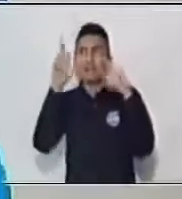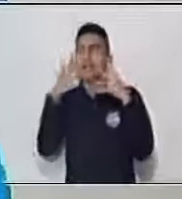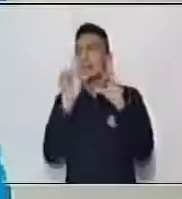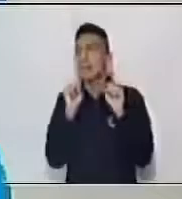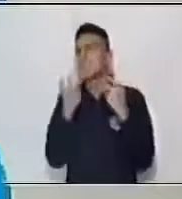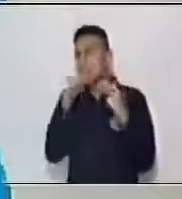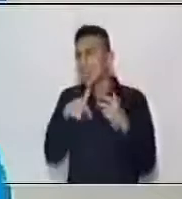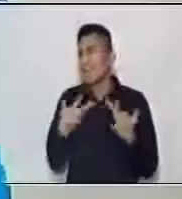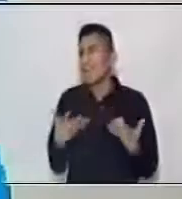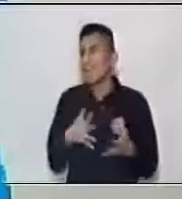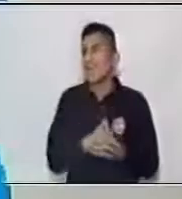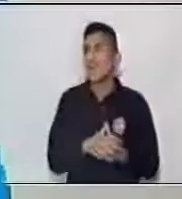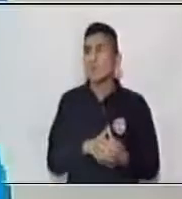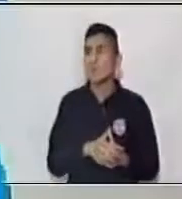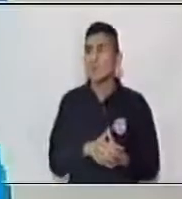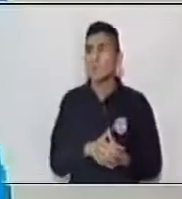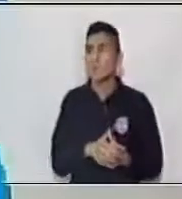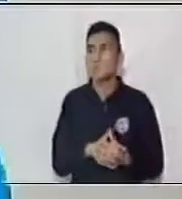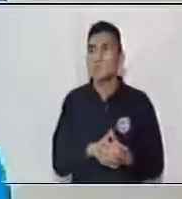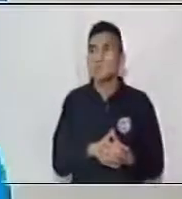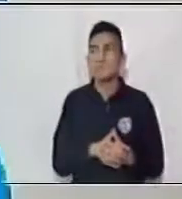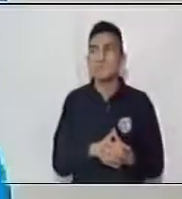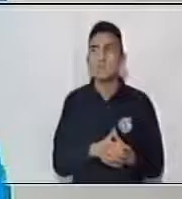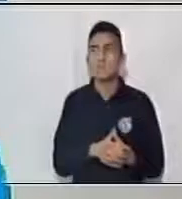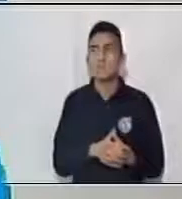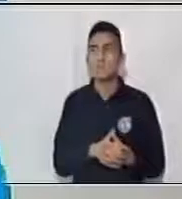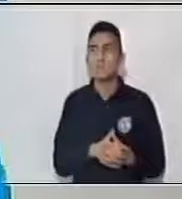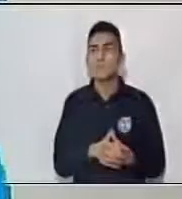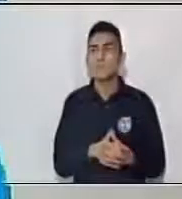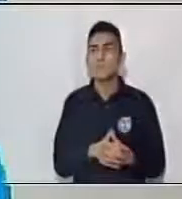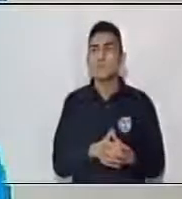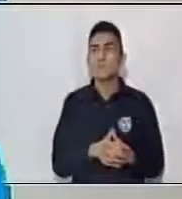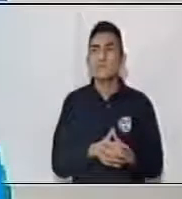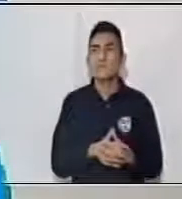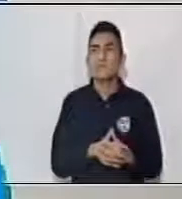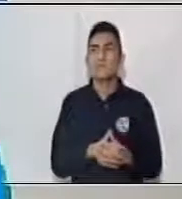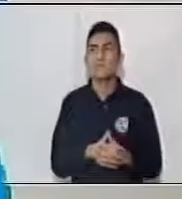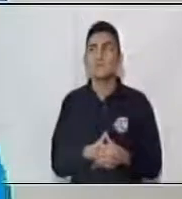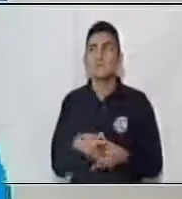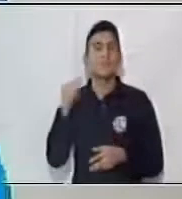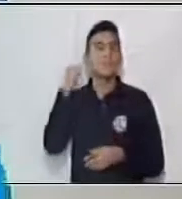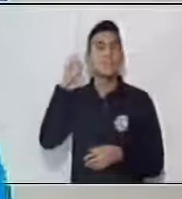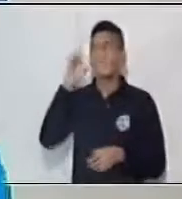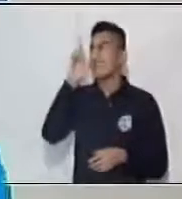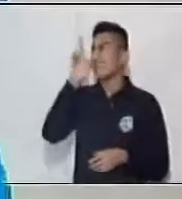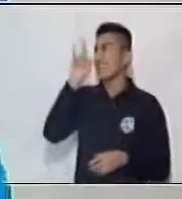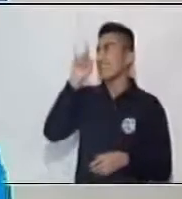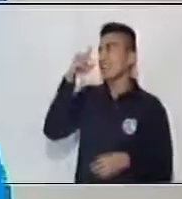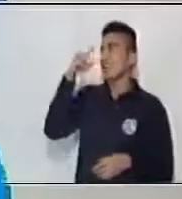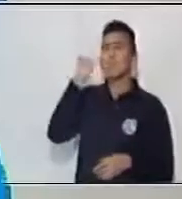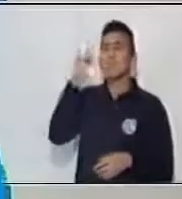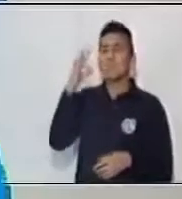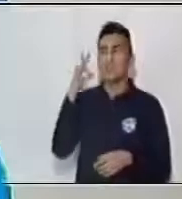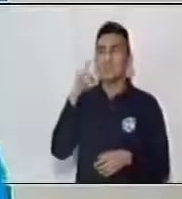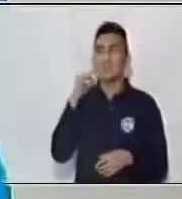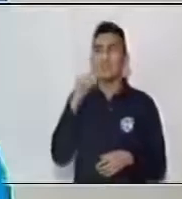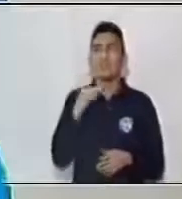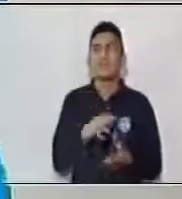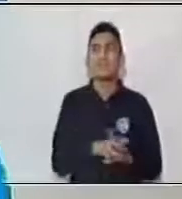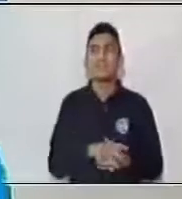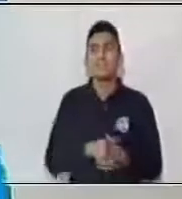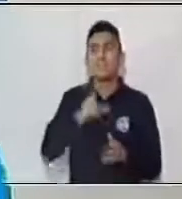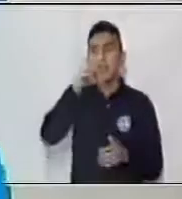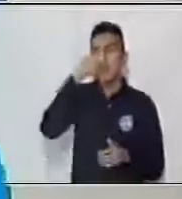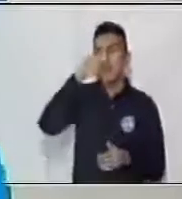ahora? Conjugarla en segunda, en gerundio. Entonces sería